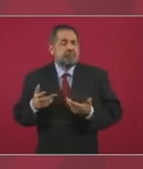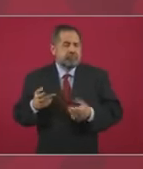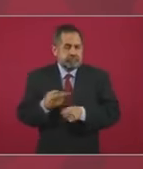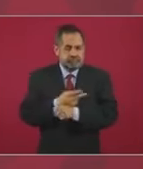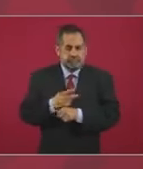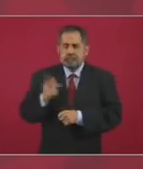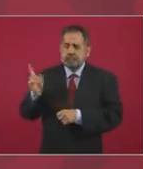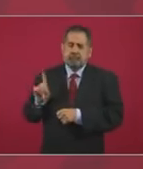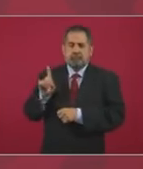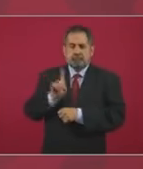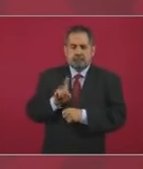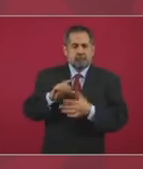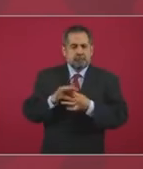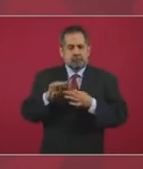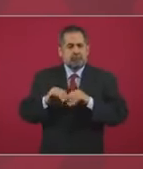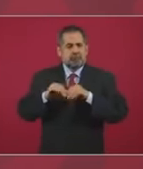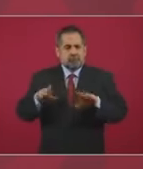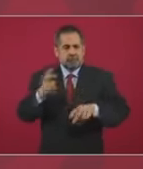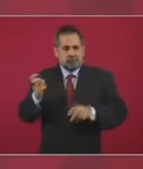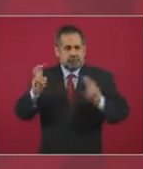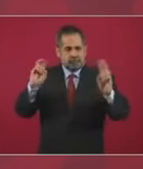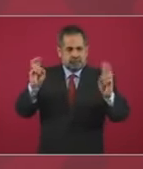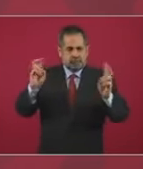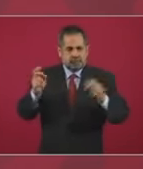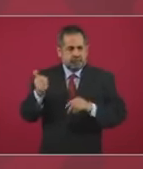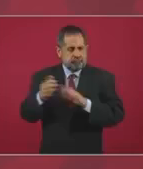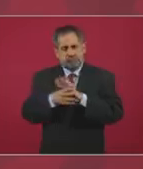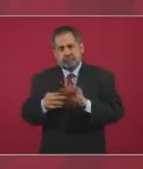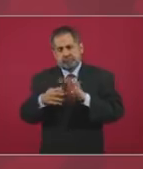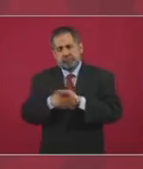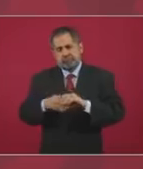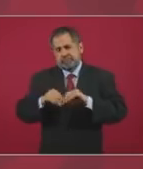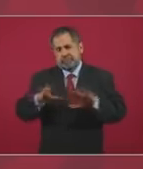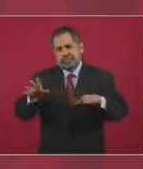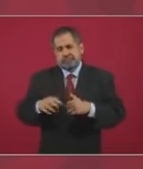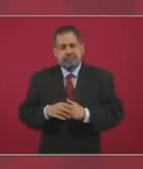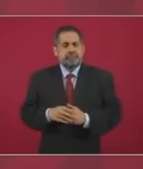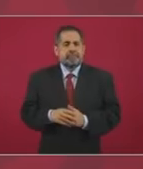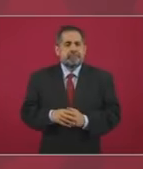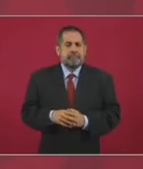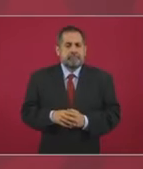y ahora Zoé va a informar sobre este tema. Es